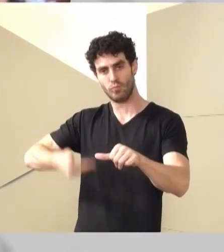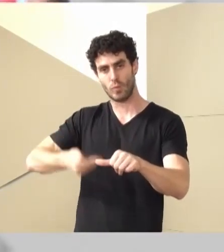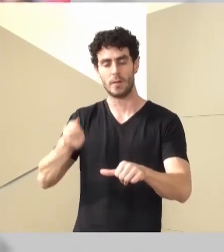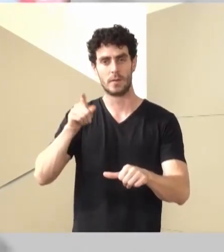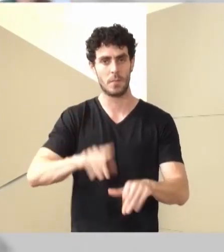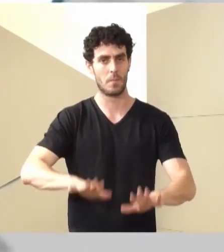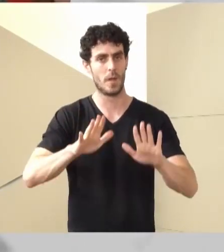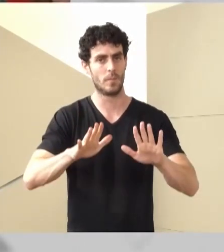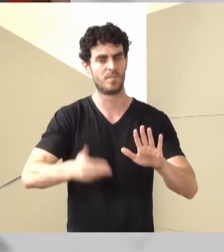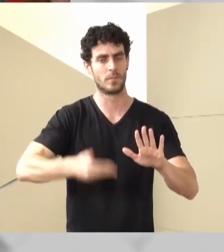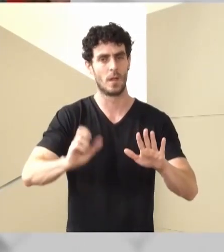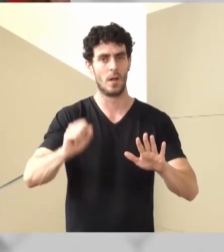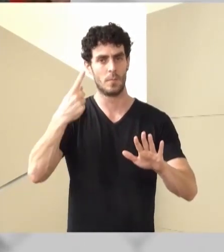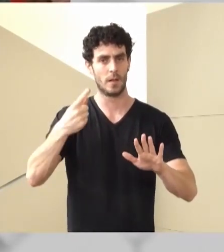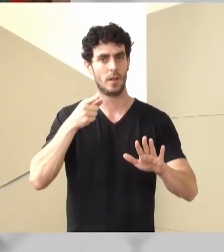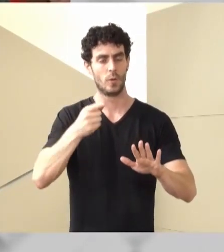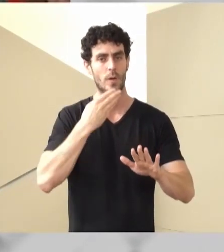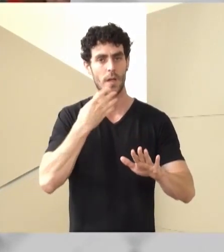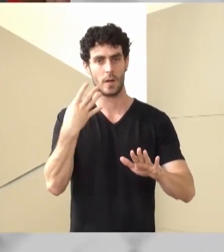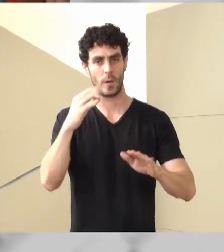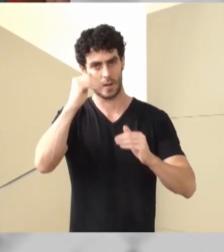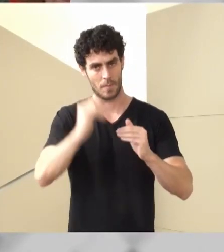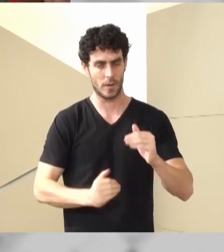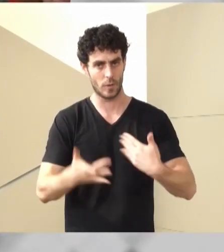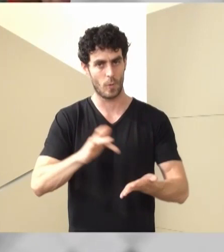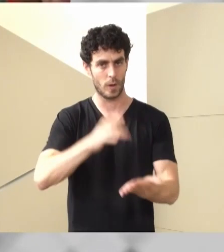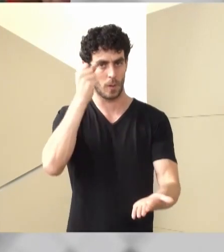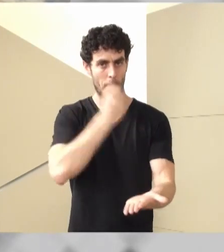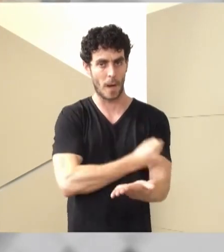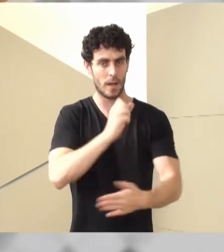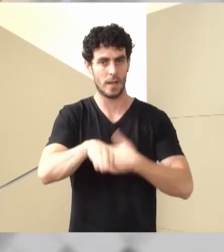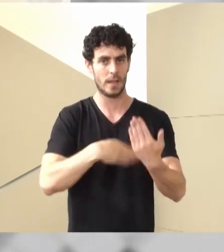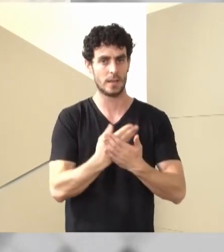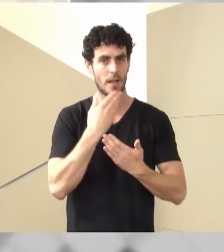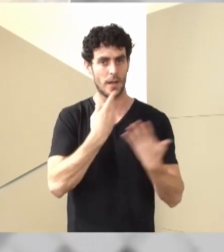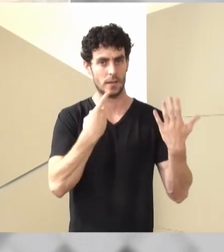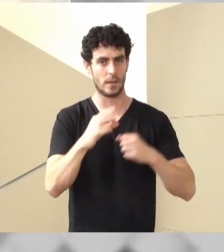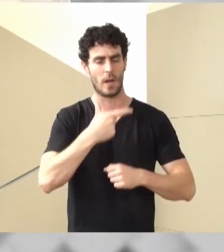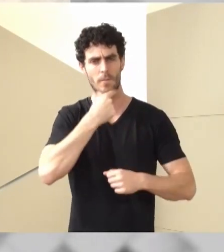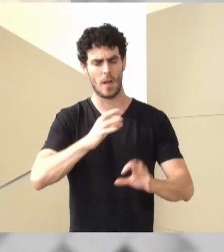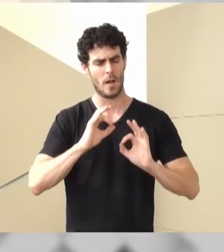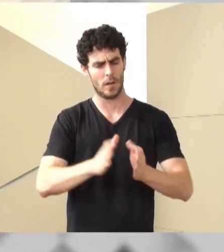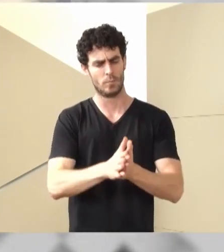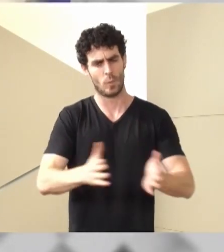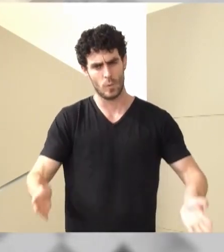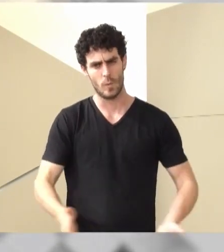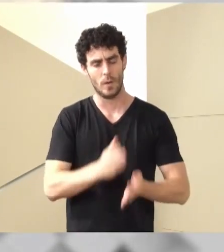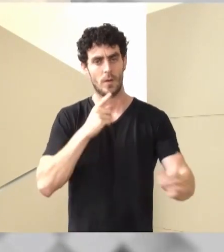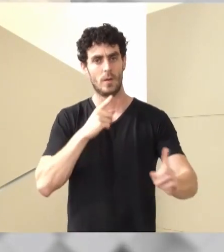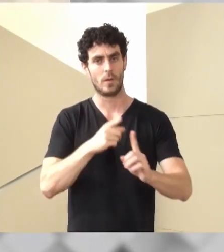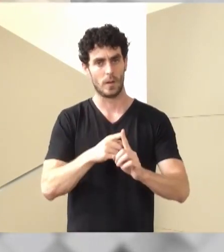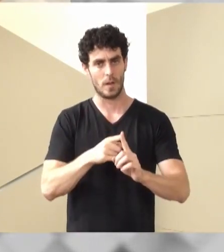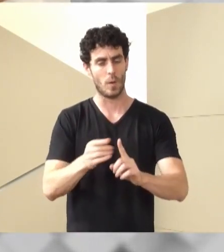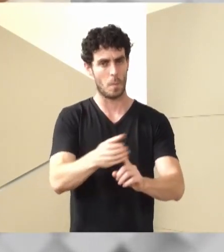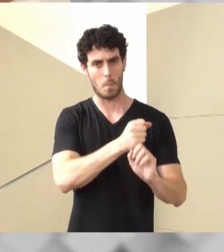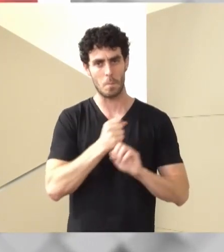es tener claro que debes de tener menos de 40 años y que una vez inscrito estarás hasta los 60. Así de fácil, anímense para conseguir ese